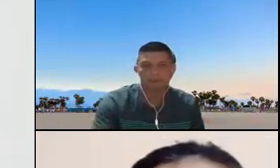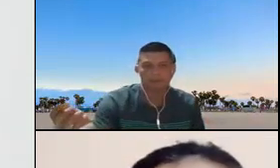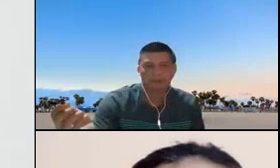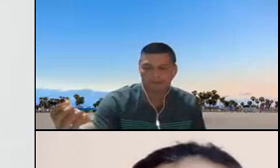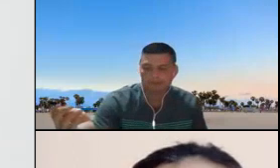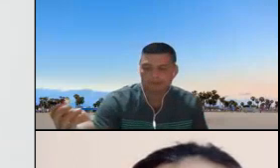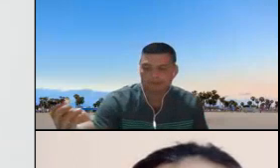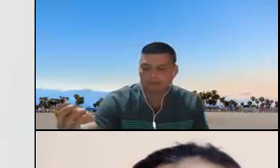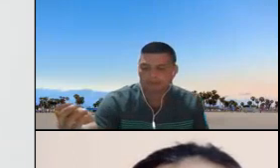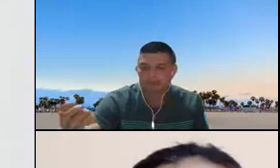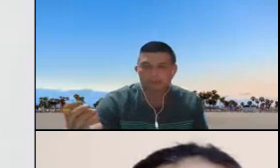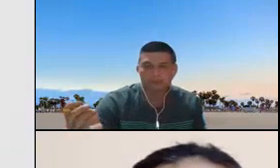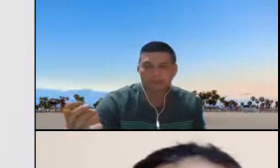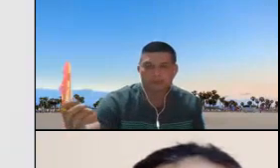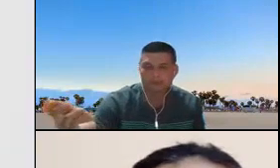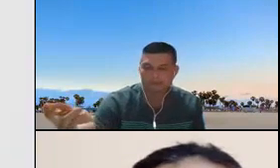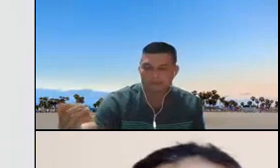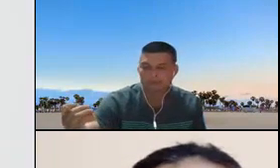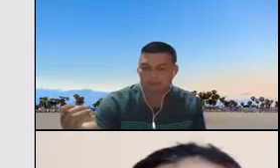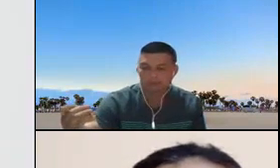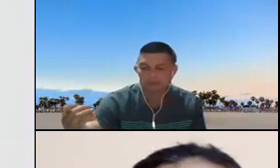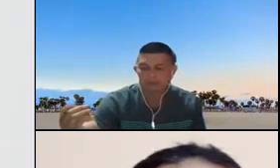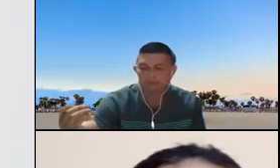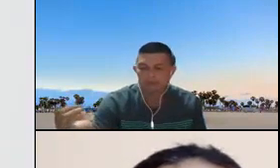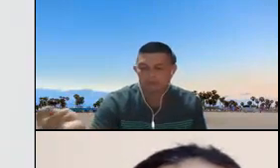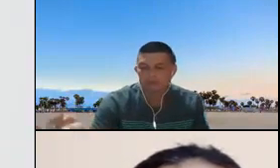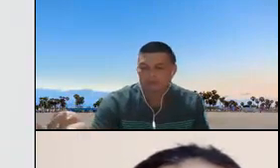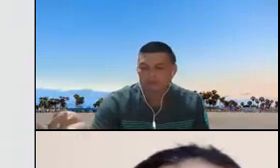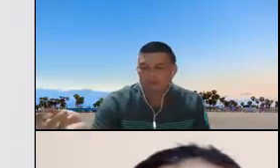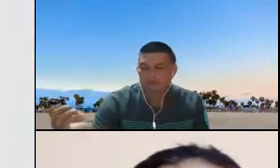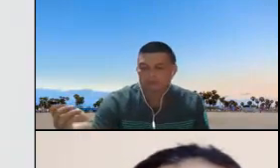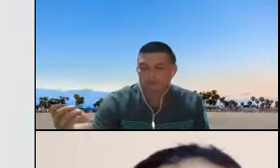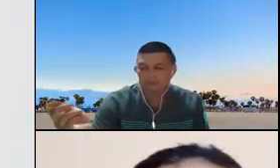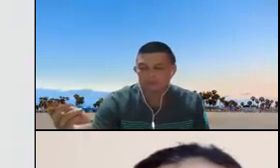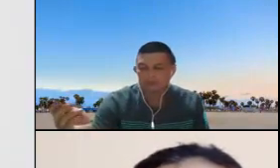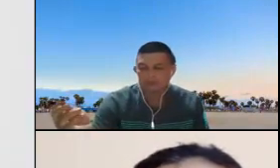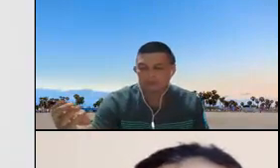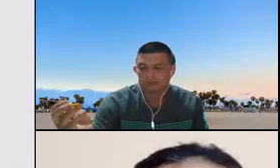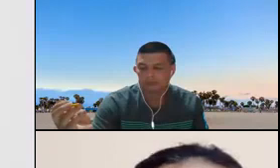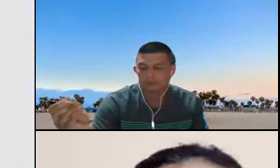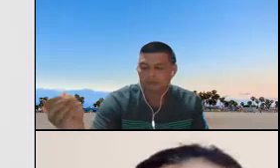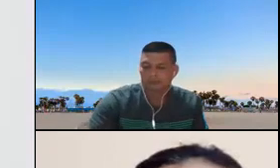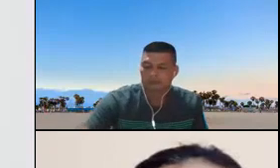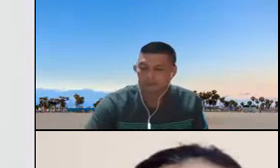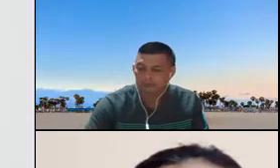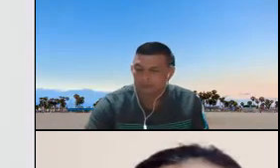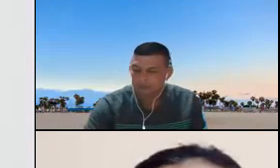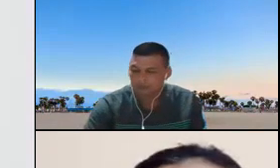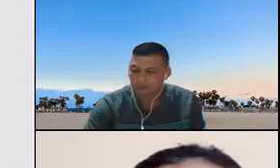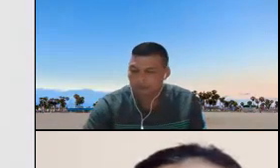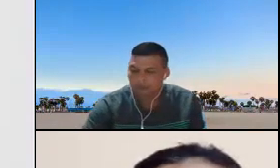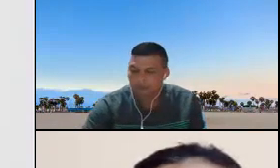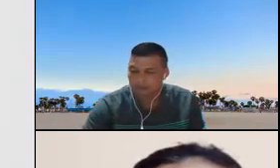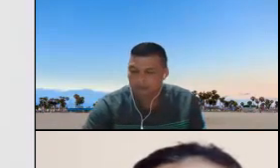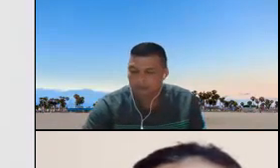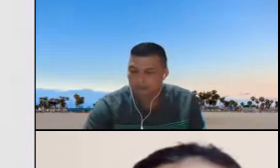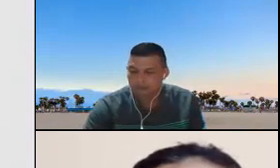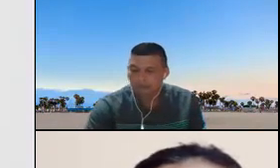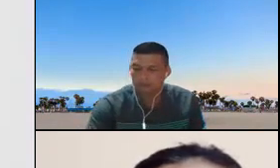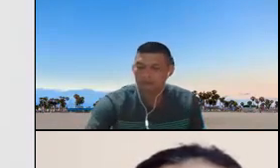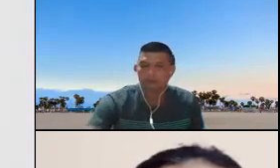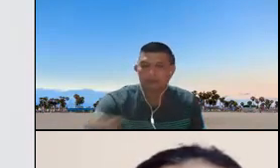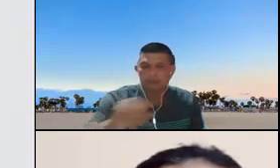que él mismo nos dio haciendo, ¿no es cierto? Distancia, tiempo, velocidad inicial, velocidad final y aceleración. A ver, ya tenemos el ejemplo. ¿Quién